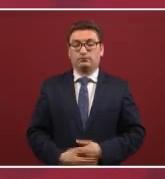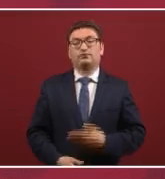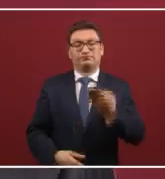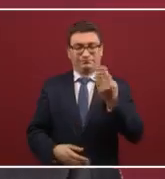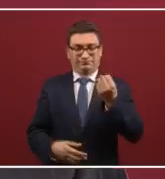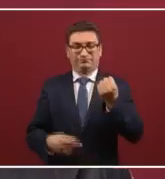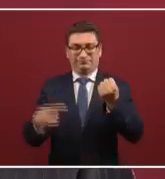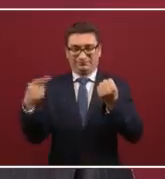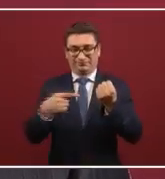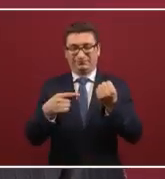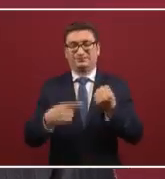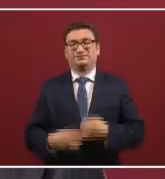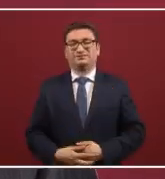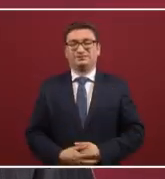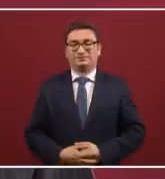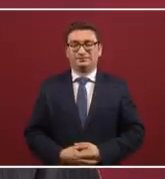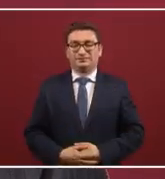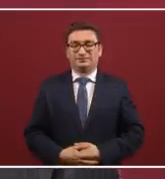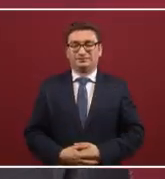9,